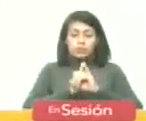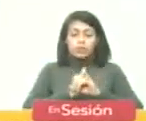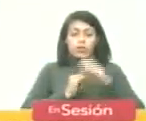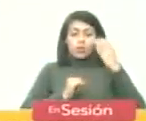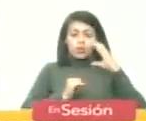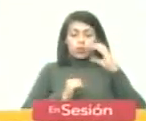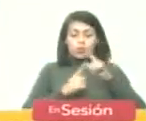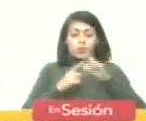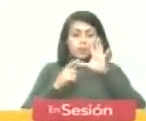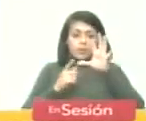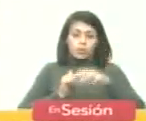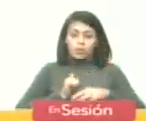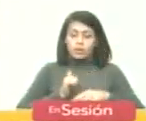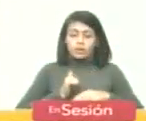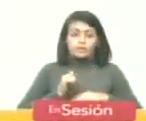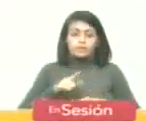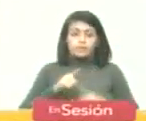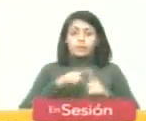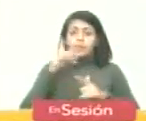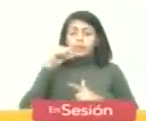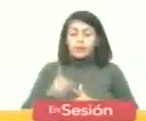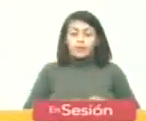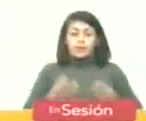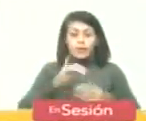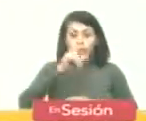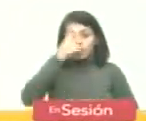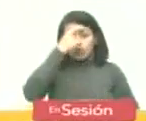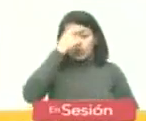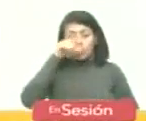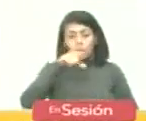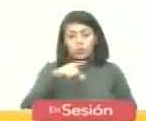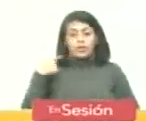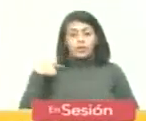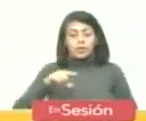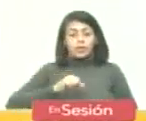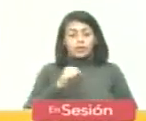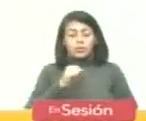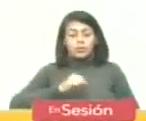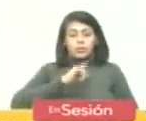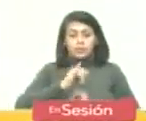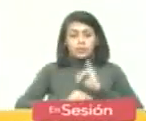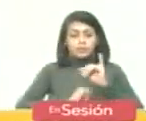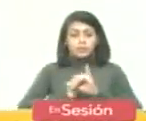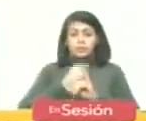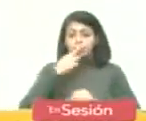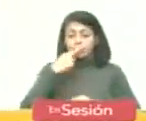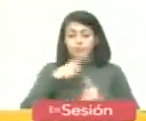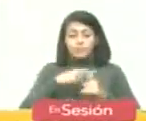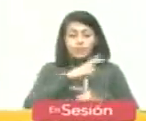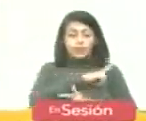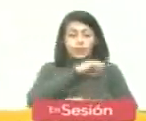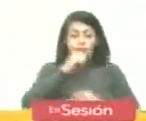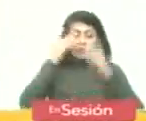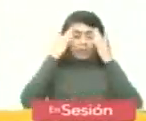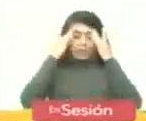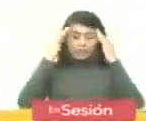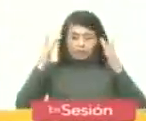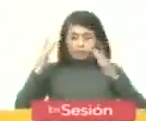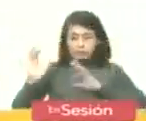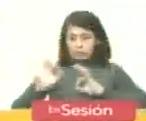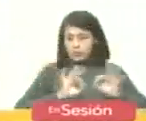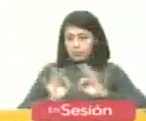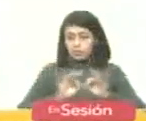Colombia o el país donde esté, debe entregar a Julio Borges, que tiene código de Interpol, que es el jefe intelectual de